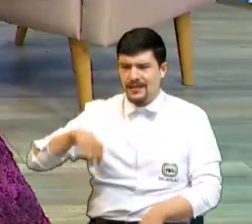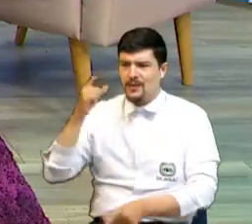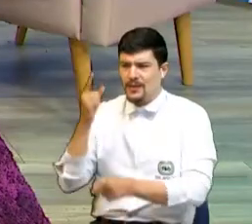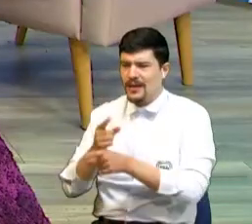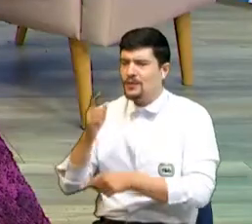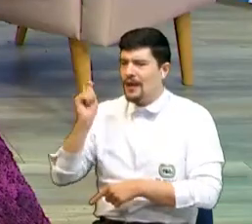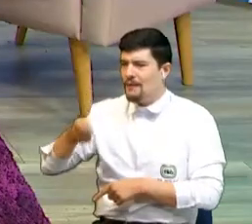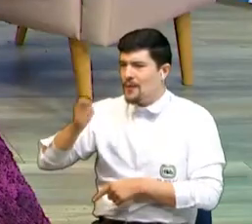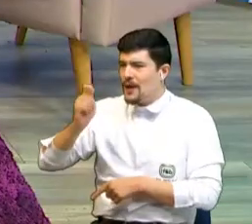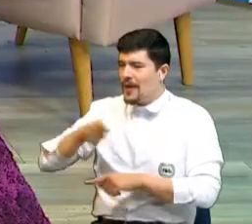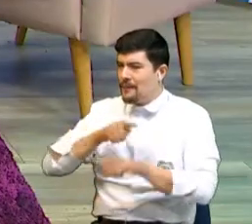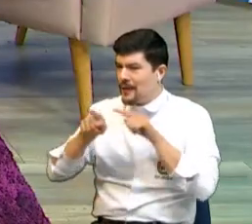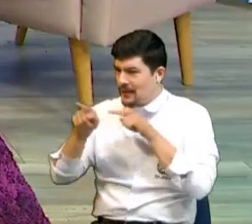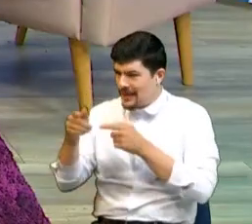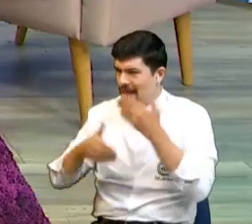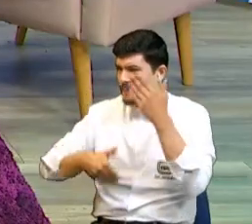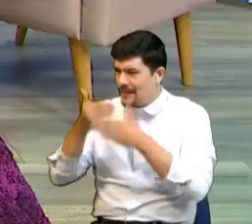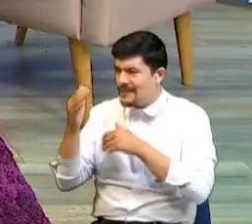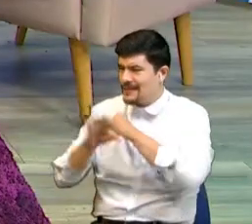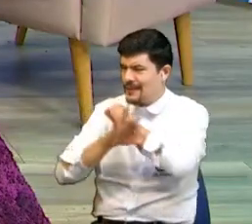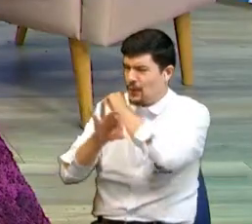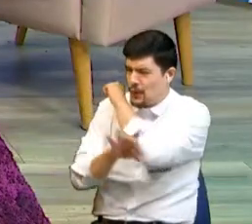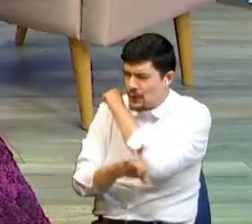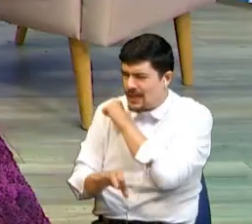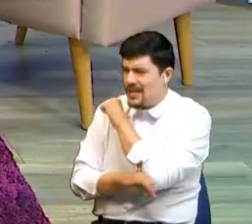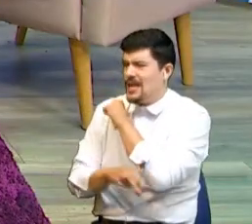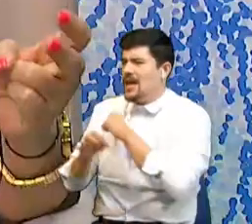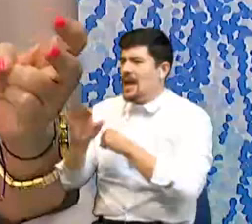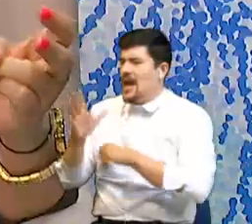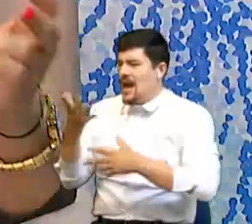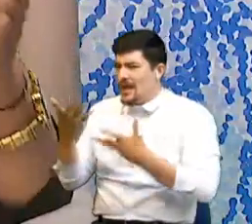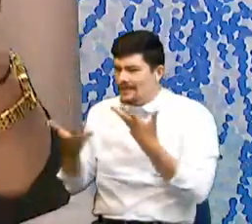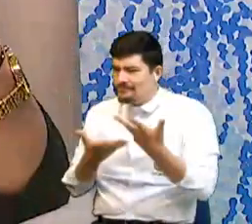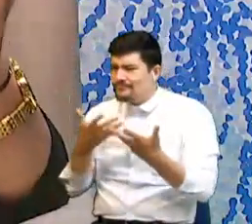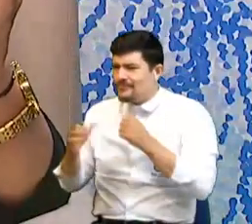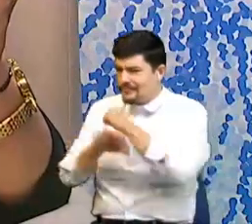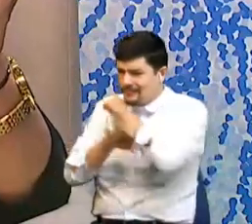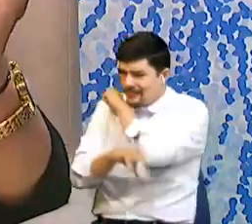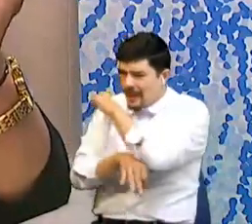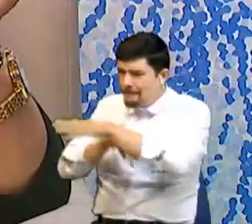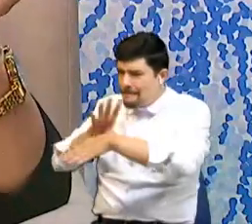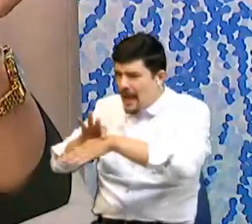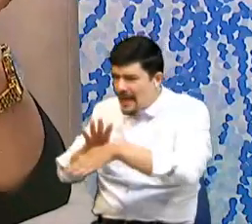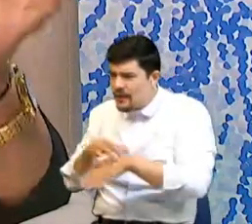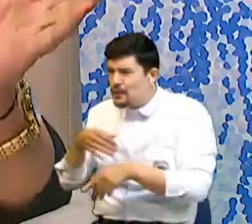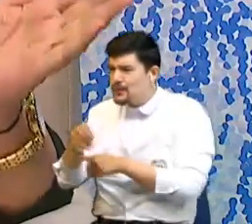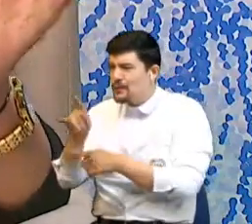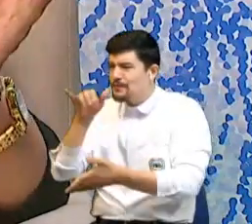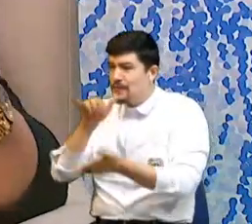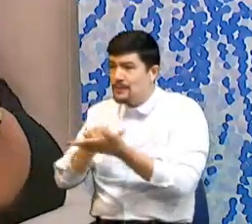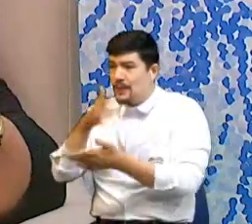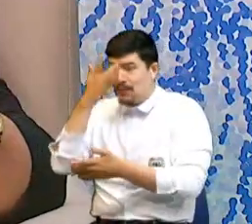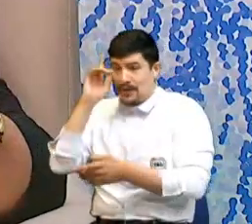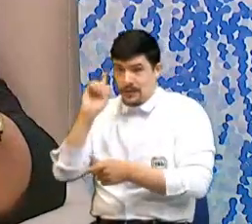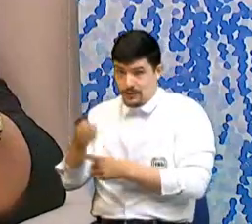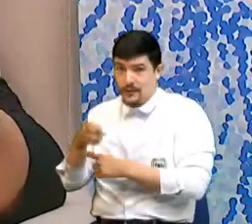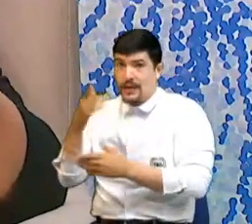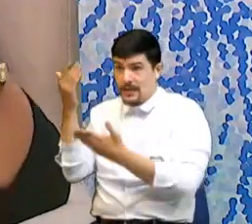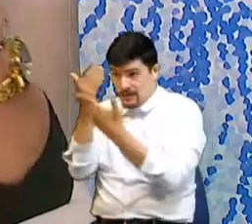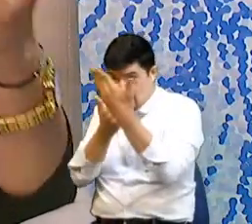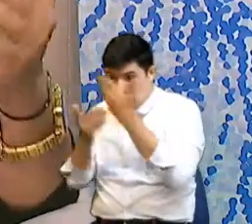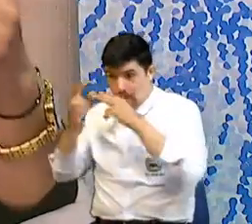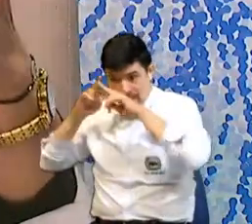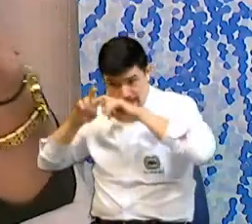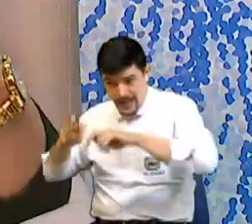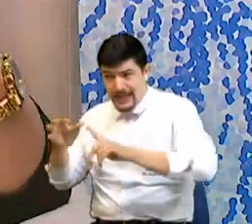es donde entra a jugar la psicología forense, la psiquiatría forense, porque son dictámenes especializados